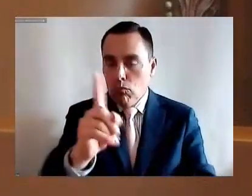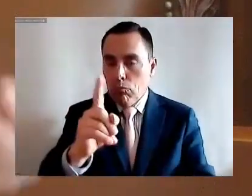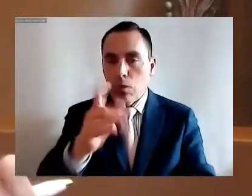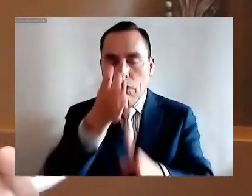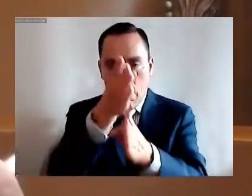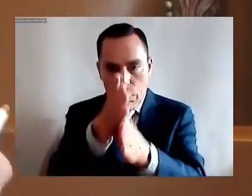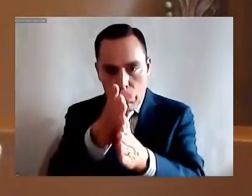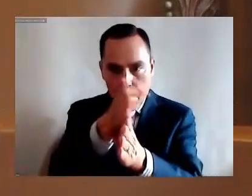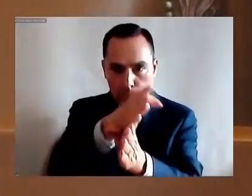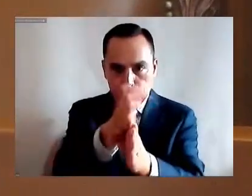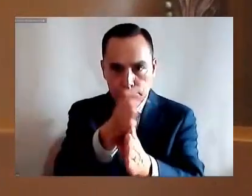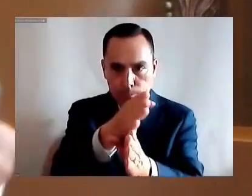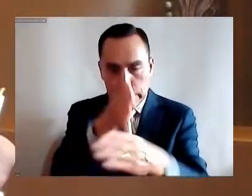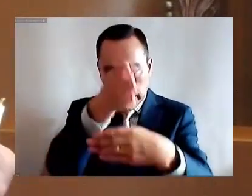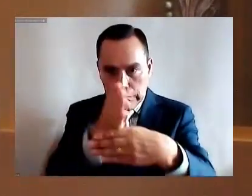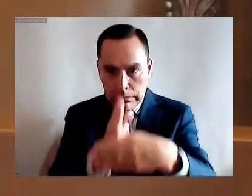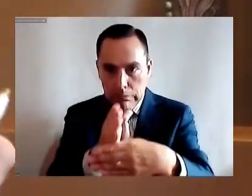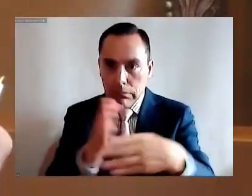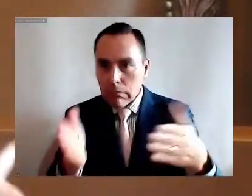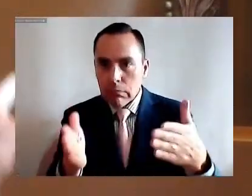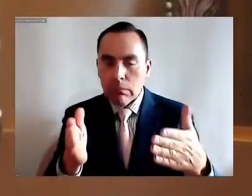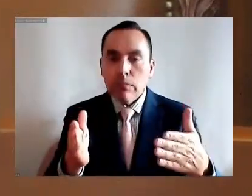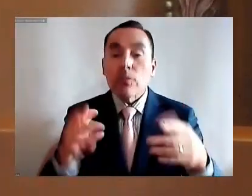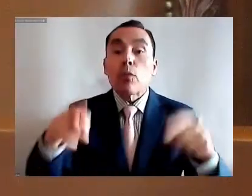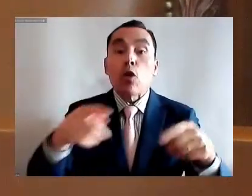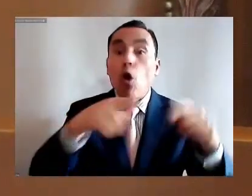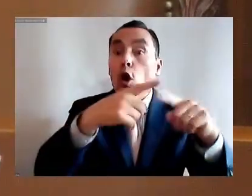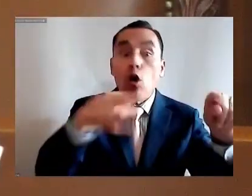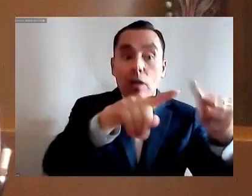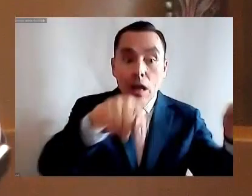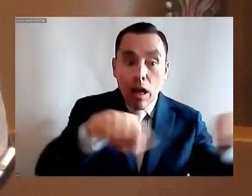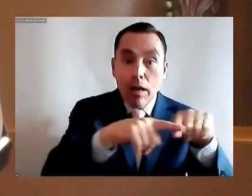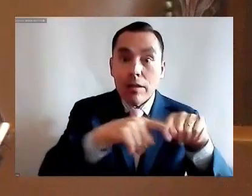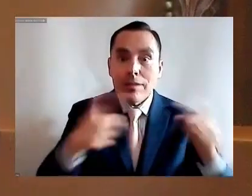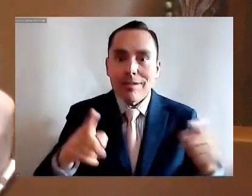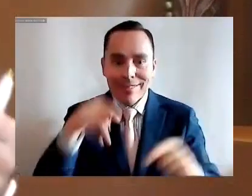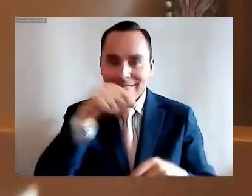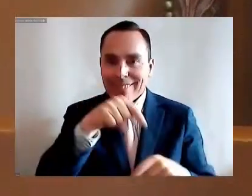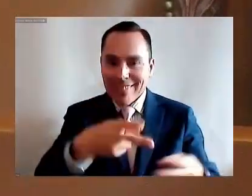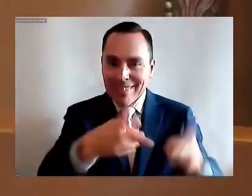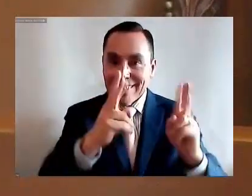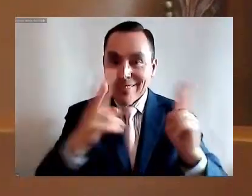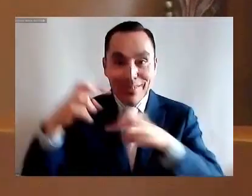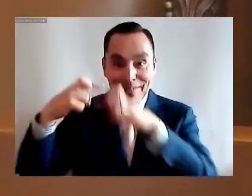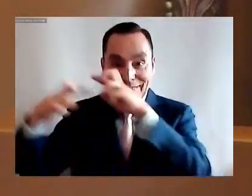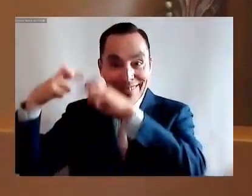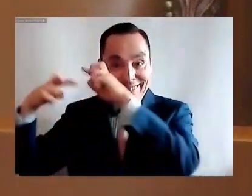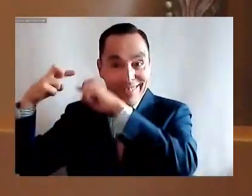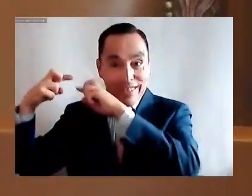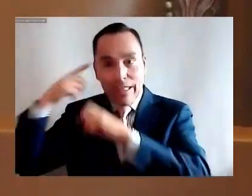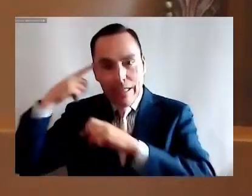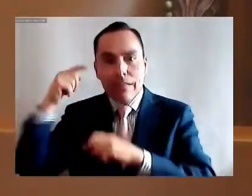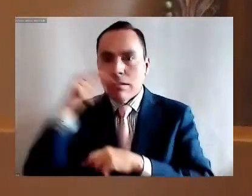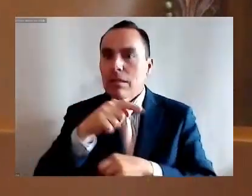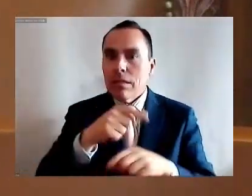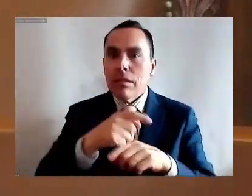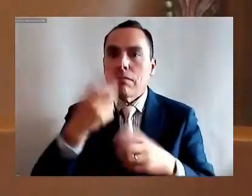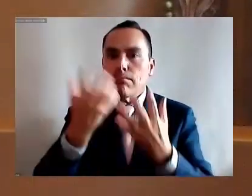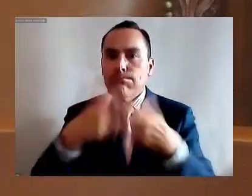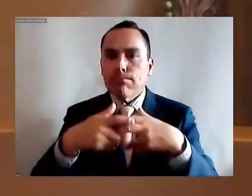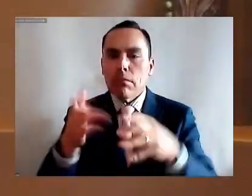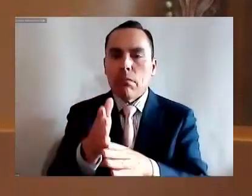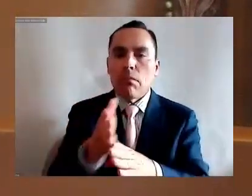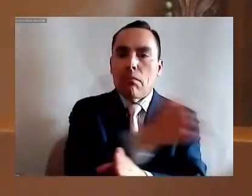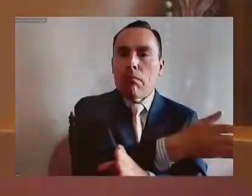irradiado otras áreas del derecho, y el derecho civil patrimonial en general ha quedado excluido de esa reflexión. Y